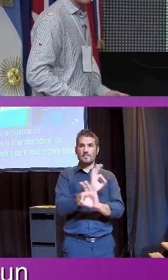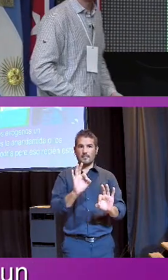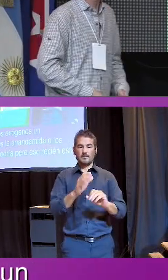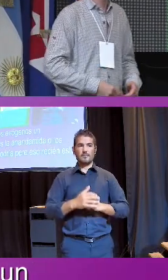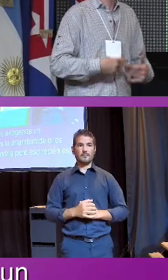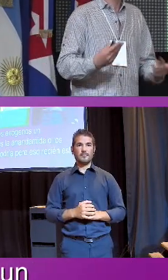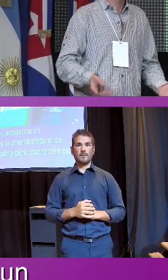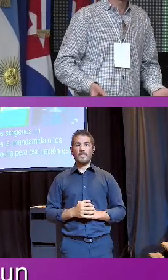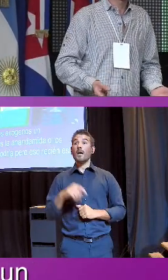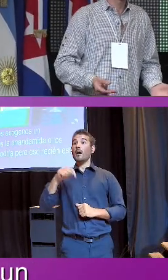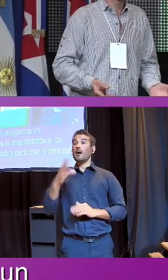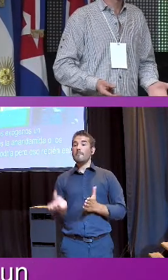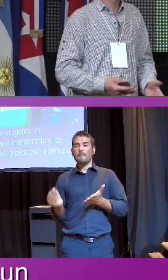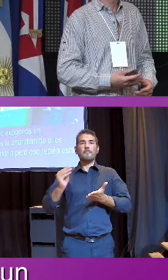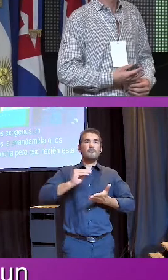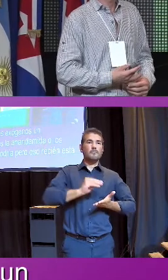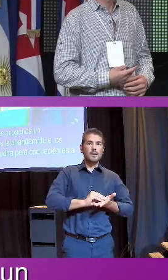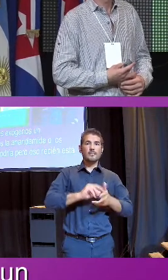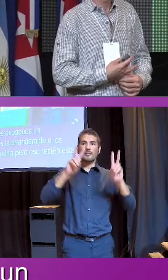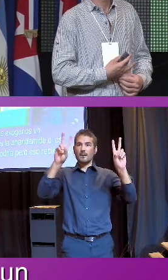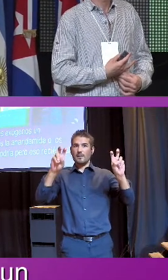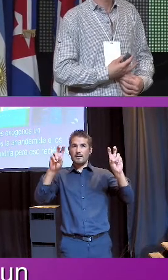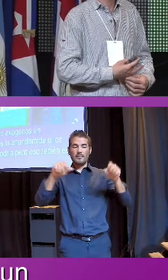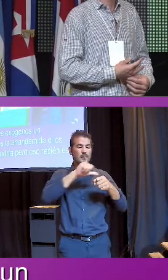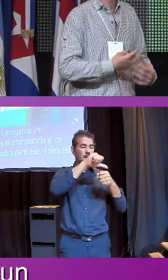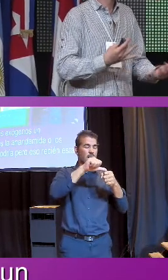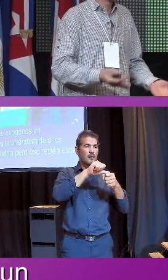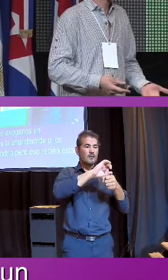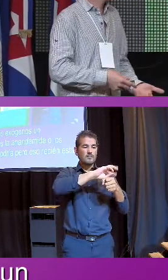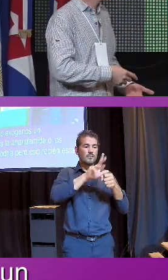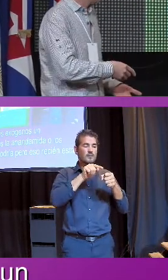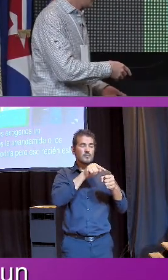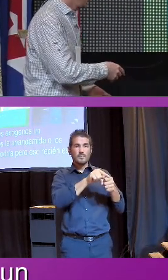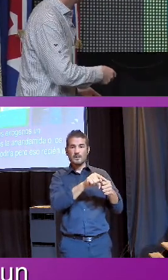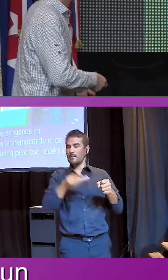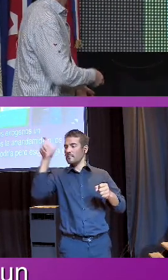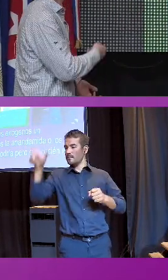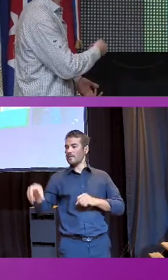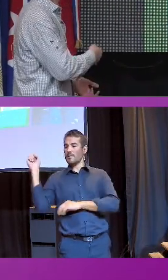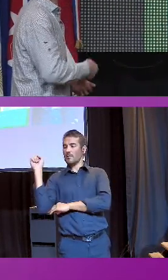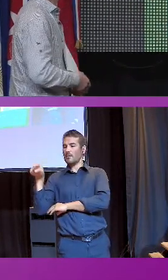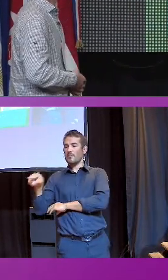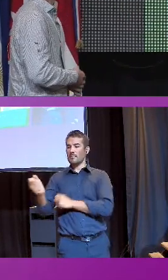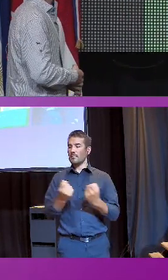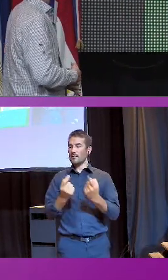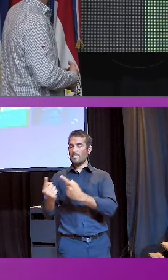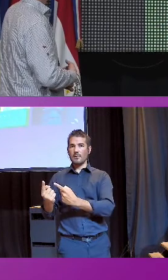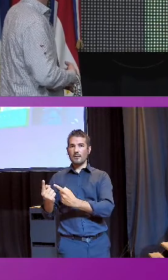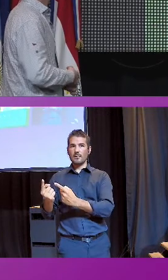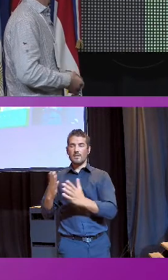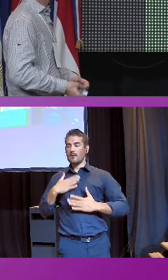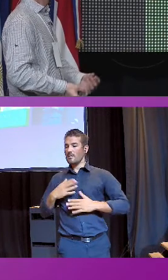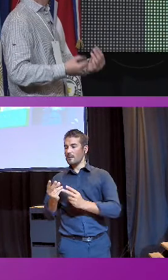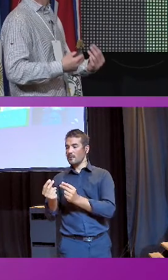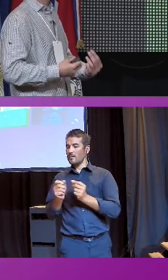Más cosas, ¿quieren más razones para estudiar el cannabis en personas con autismo en personas? Pues también se